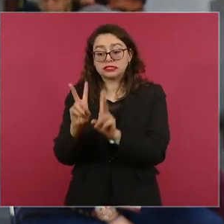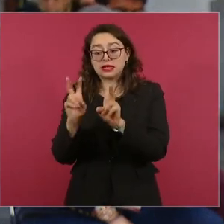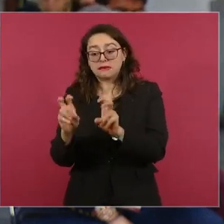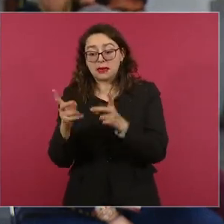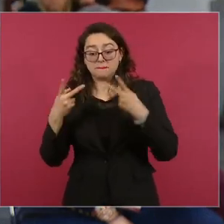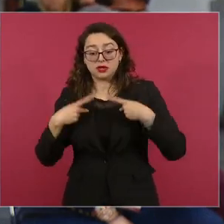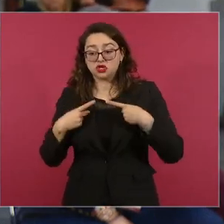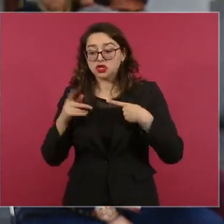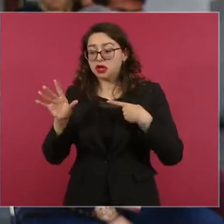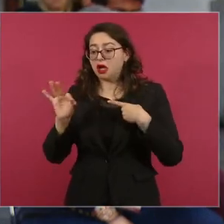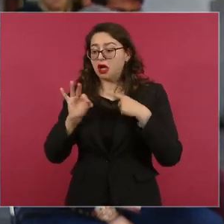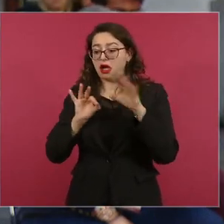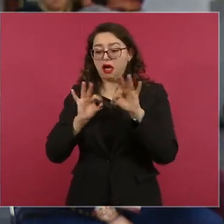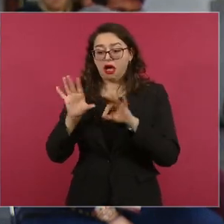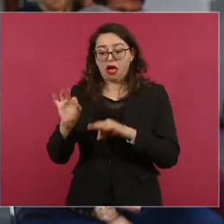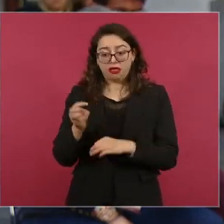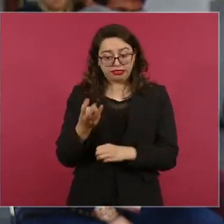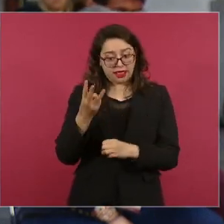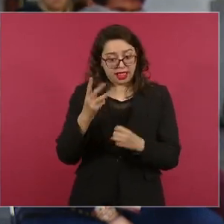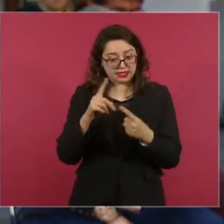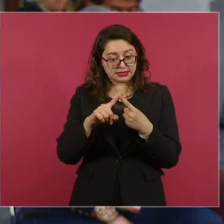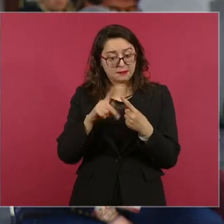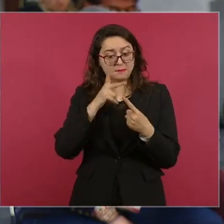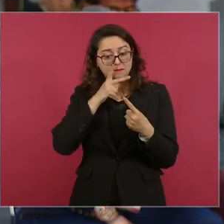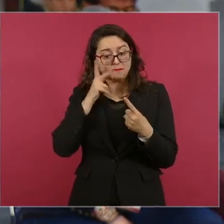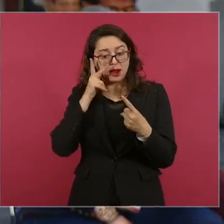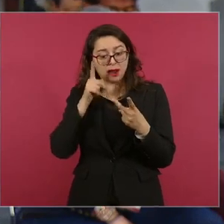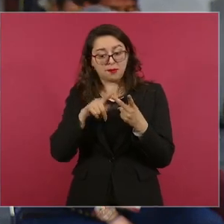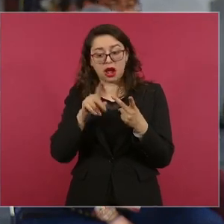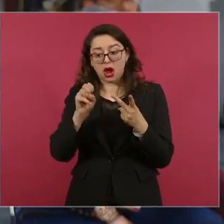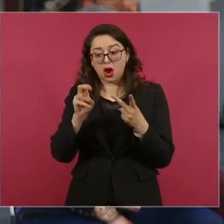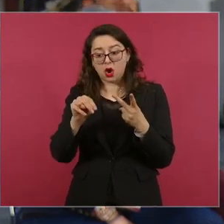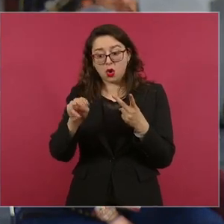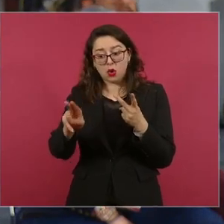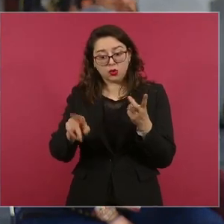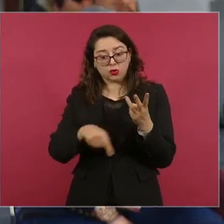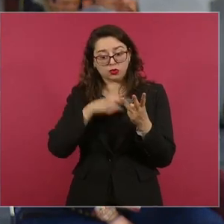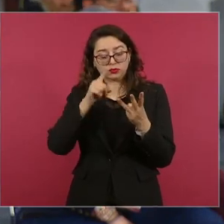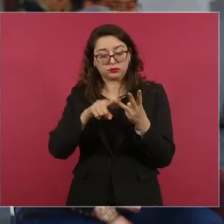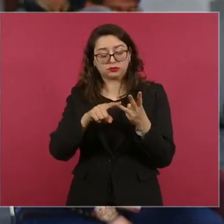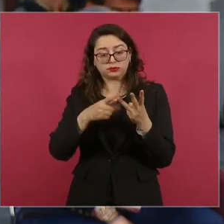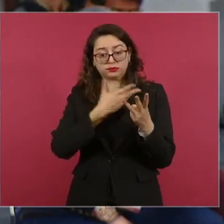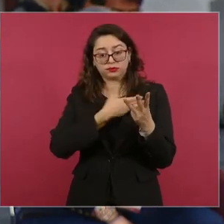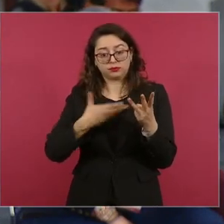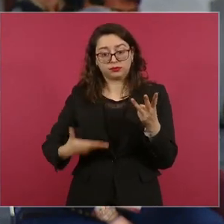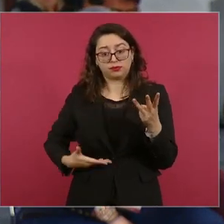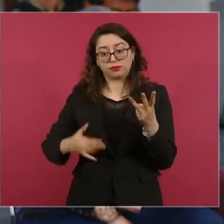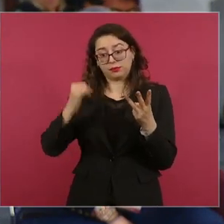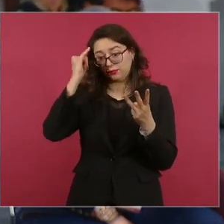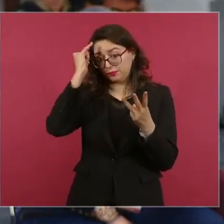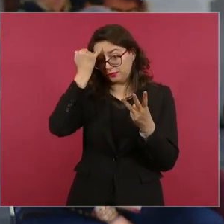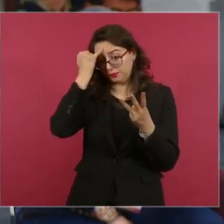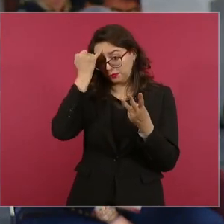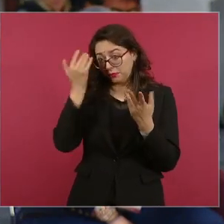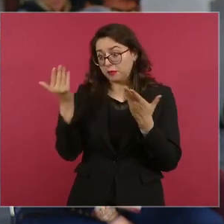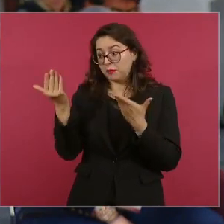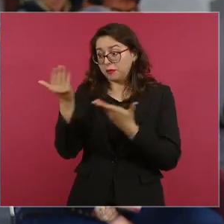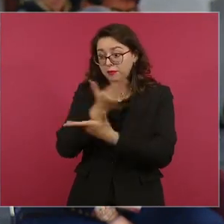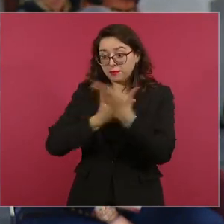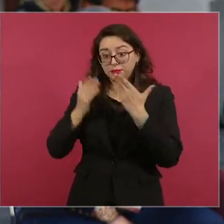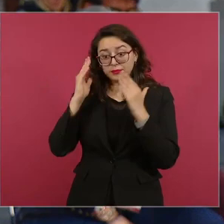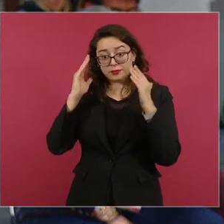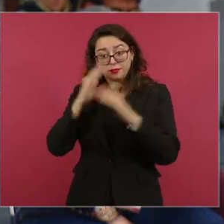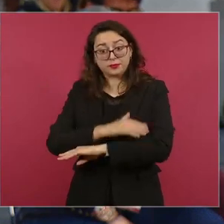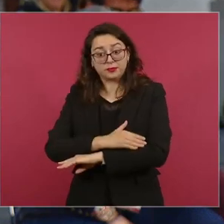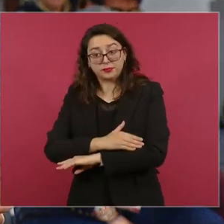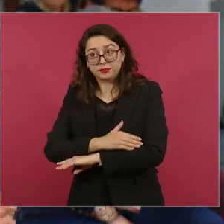puntualmente, con el Papa Francisco, con el secretario general de la ONU y con el presidente de la India. Presidente,